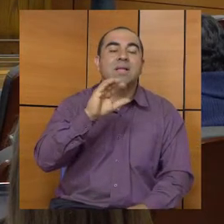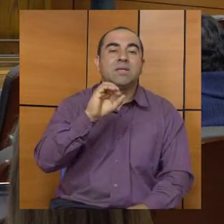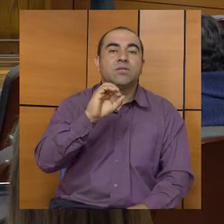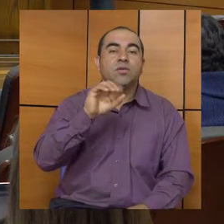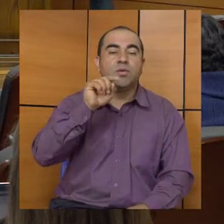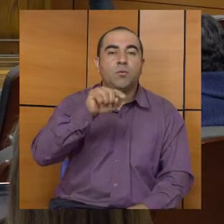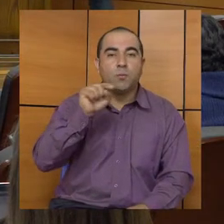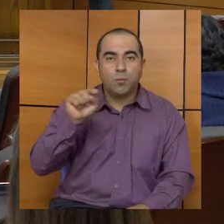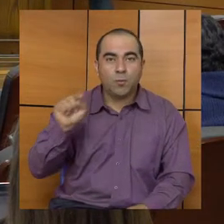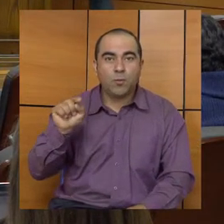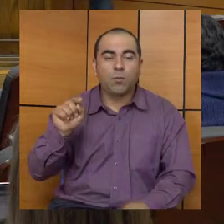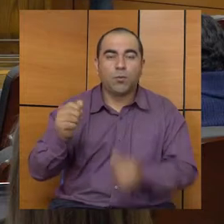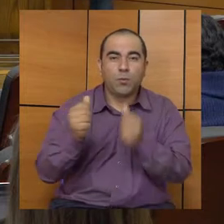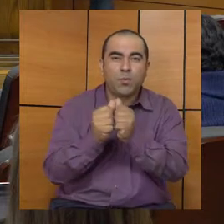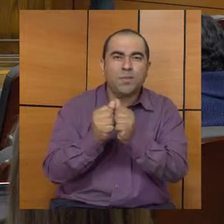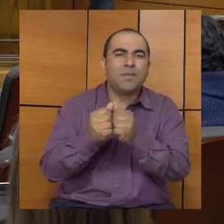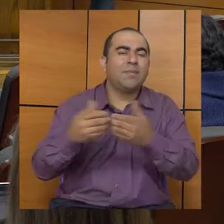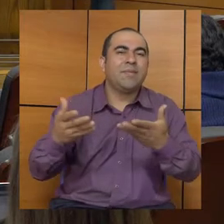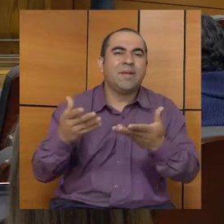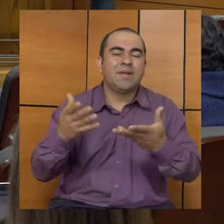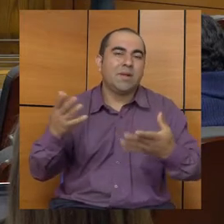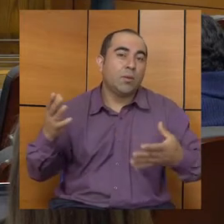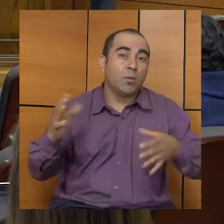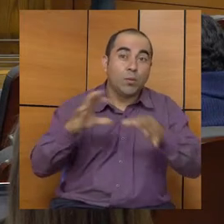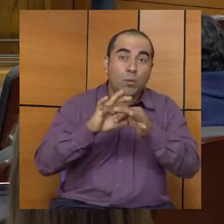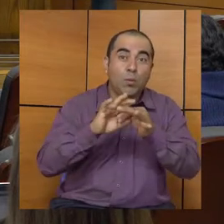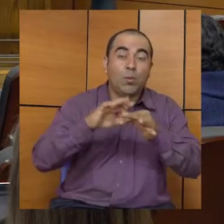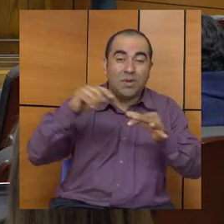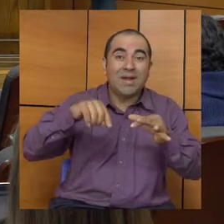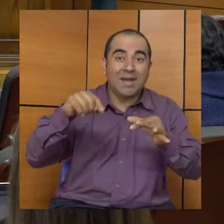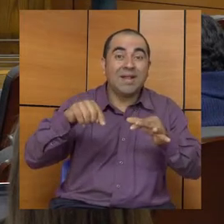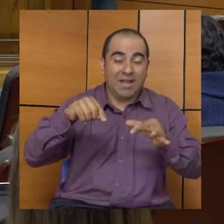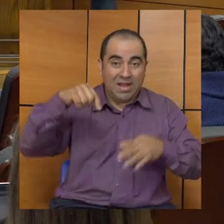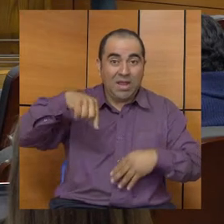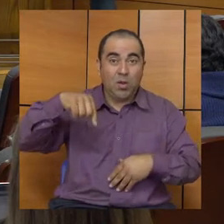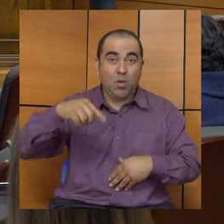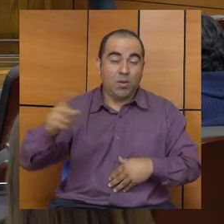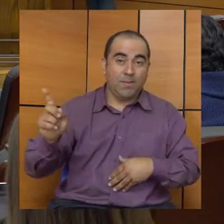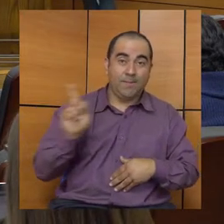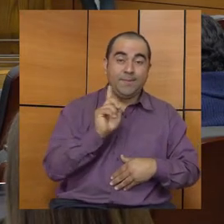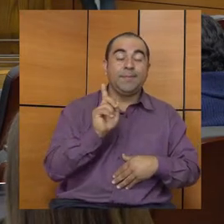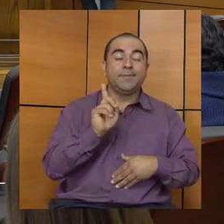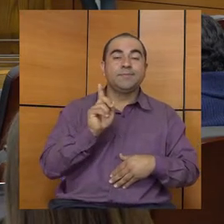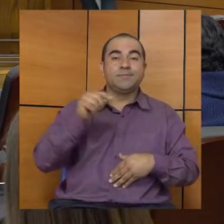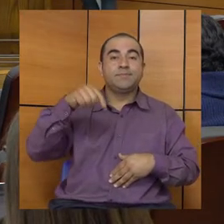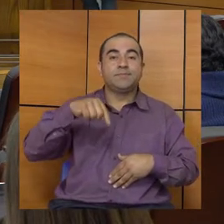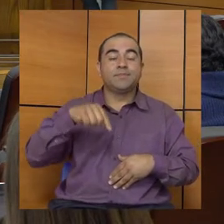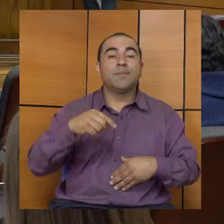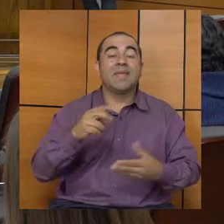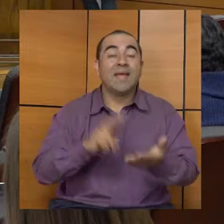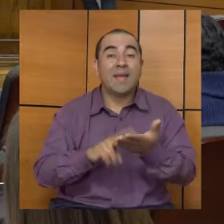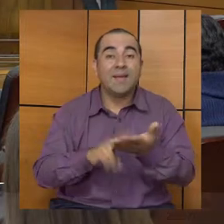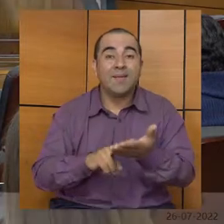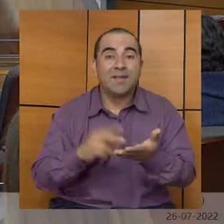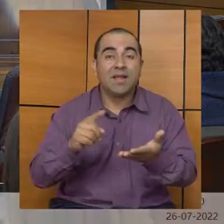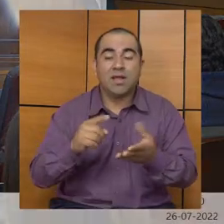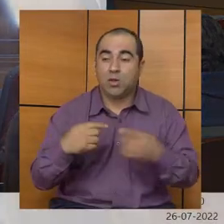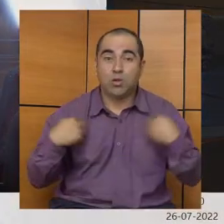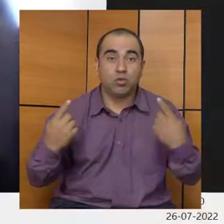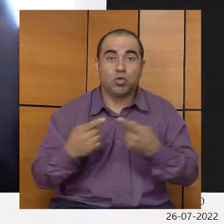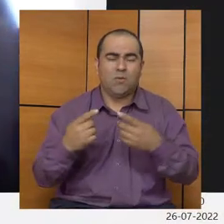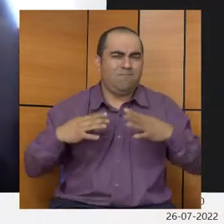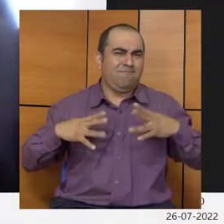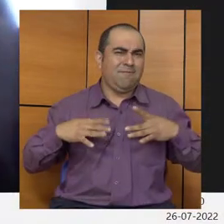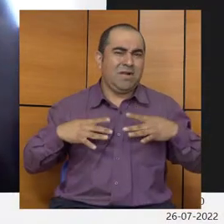FONDESIR, que es parte de este seminario, que se enmarca este seminario. La verdad que nosotros estamos muy felices de